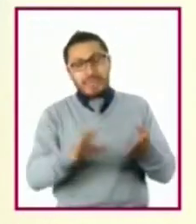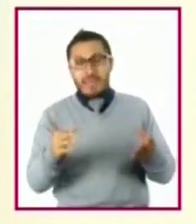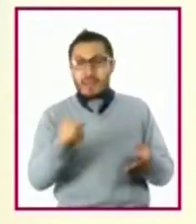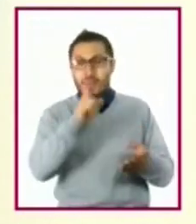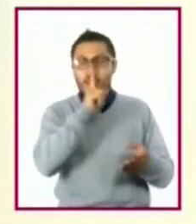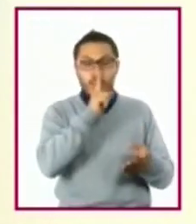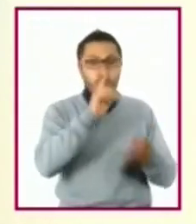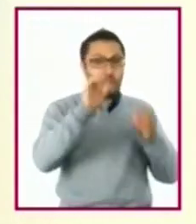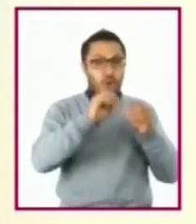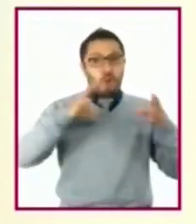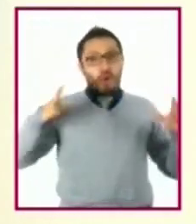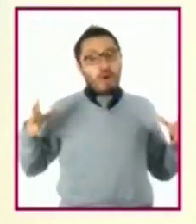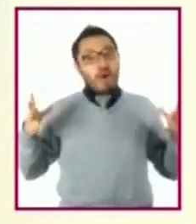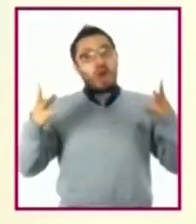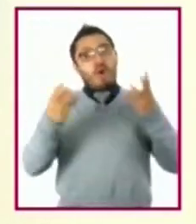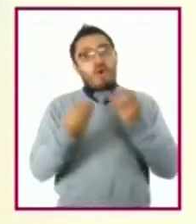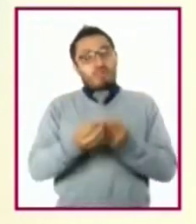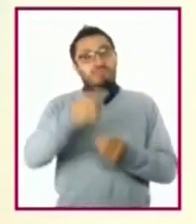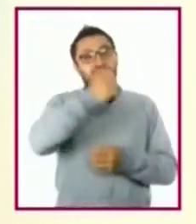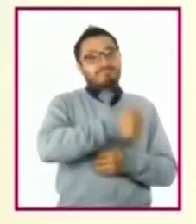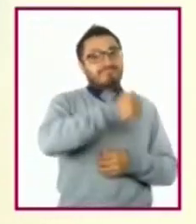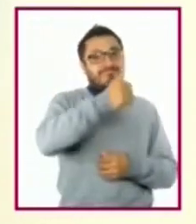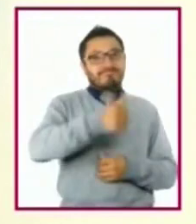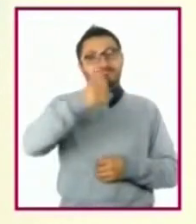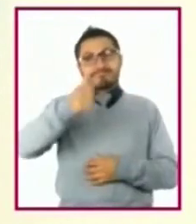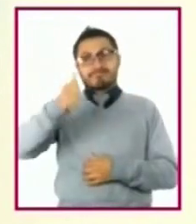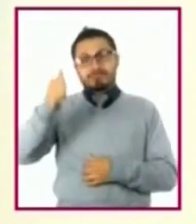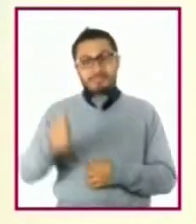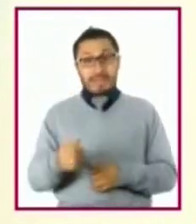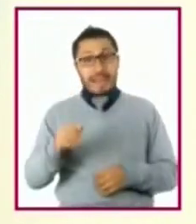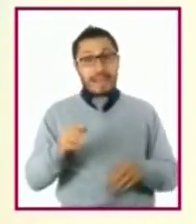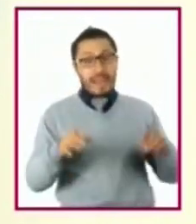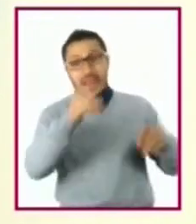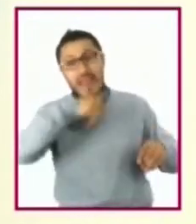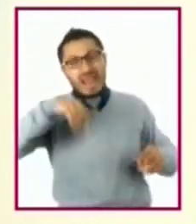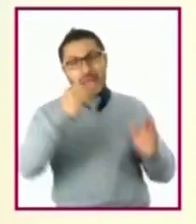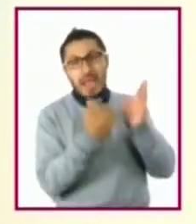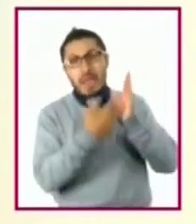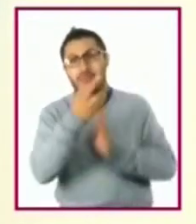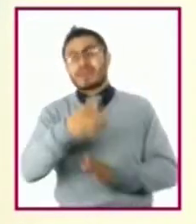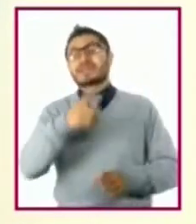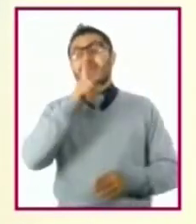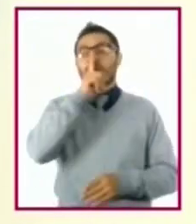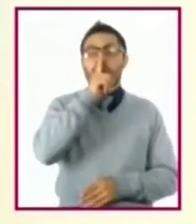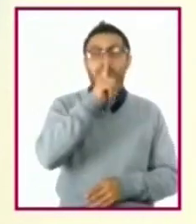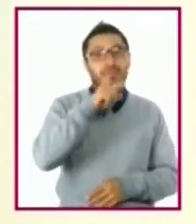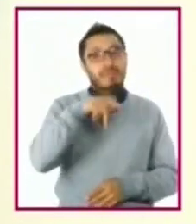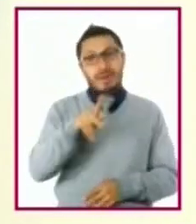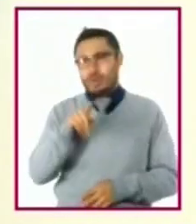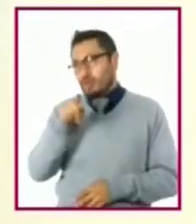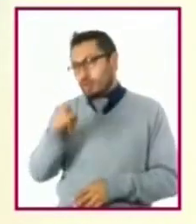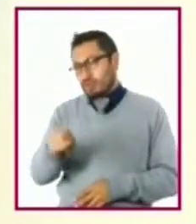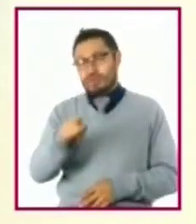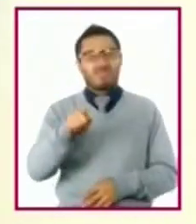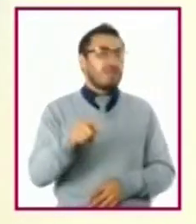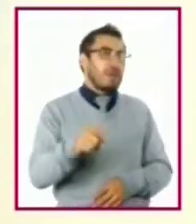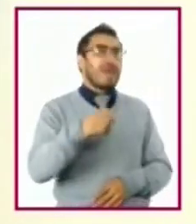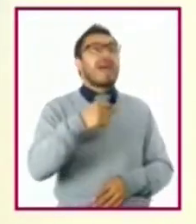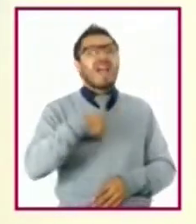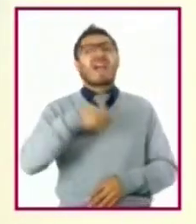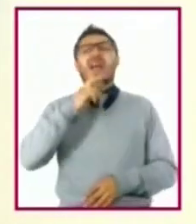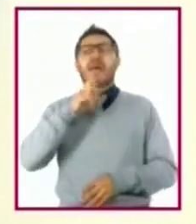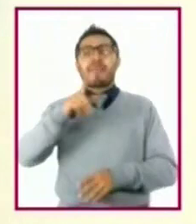conjunto y por turnos. La mayoría dice que silencio, pero tú contestas que prefieres hacerlo por